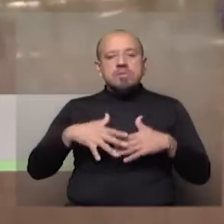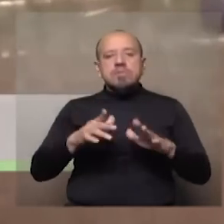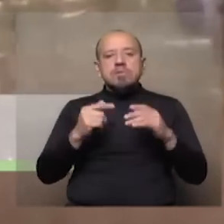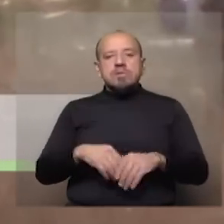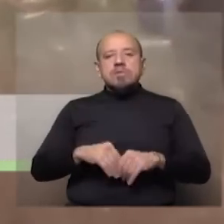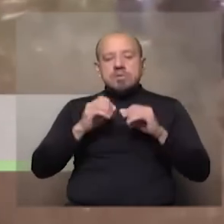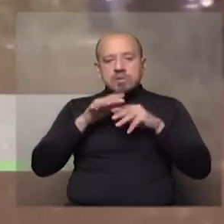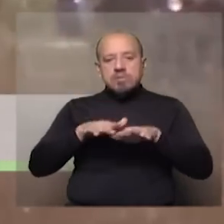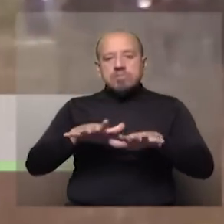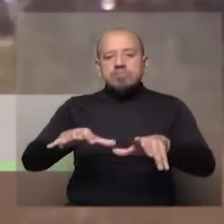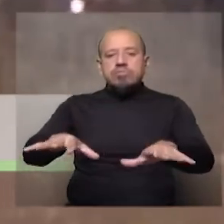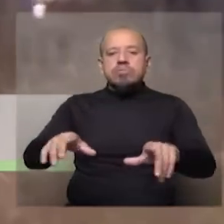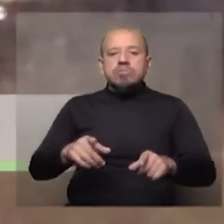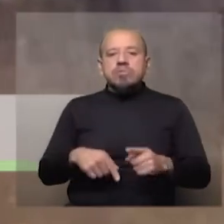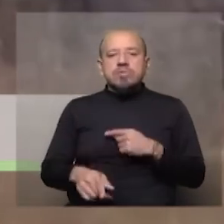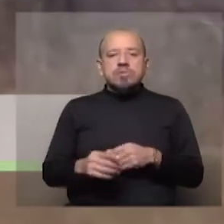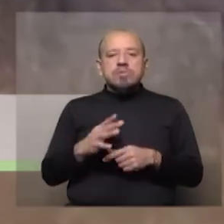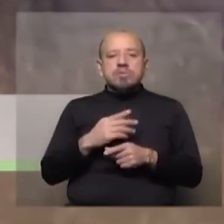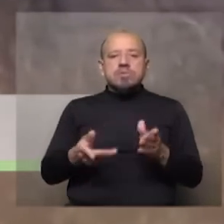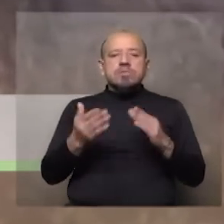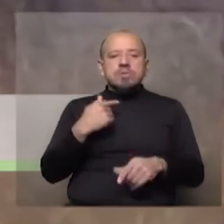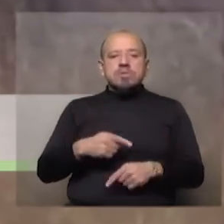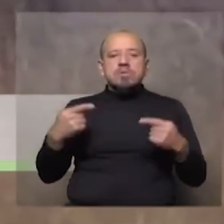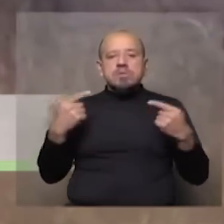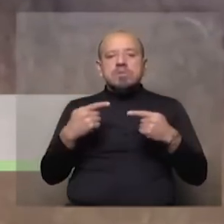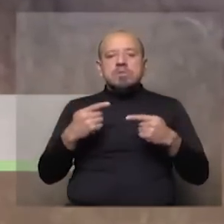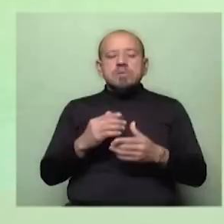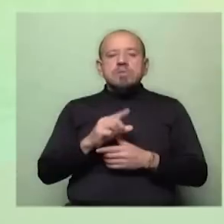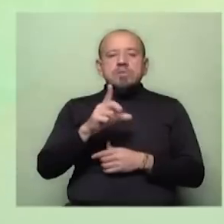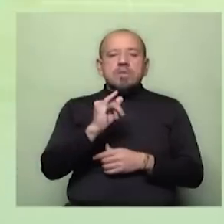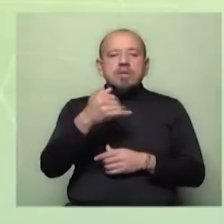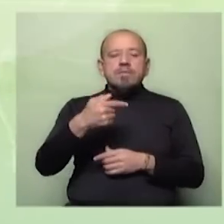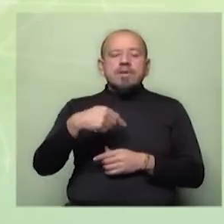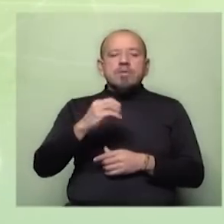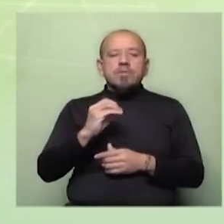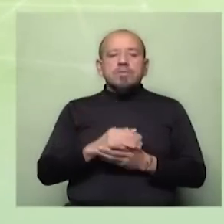terrestre a la franja y se incrementan los combates en la frontera con el